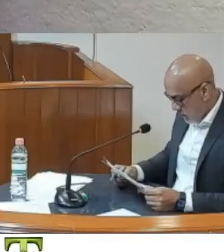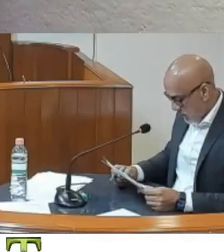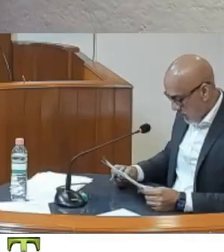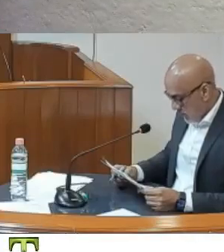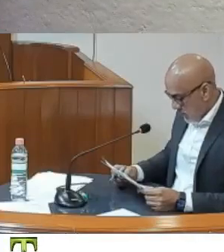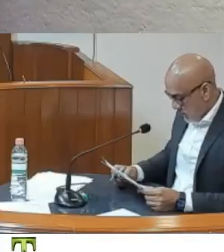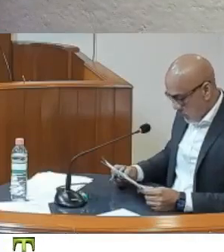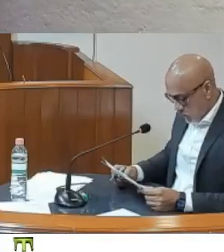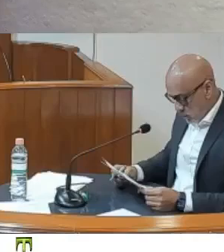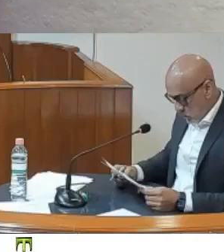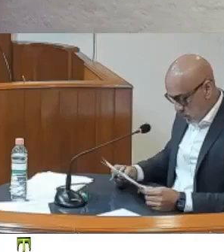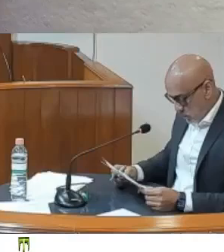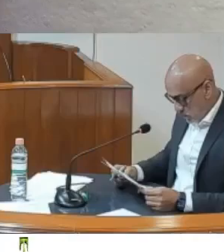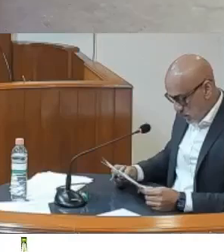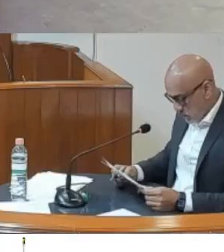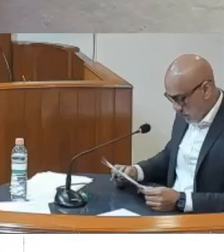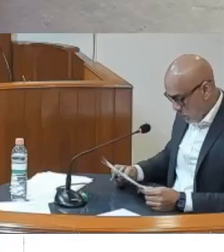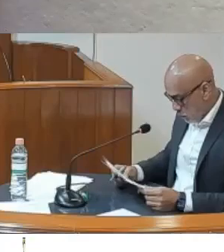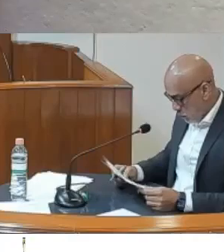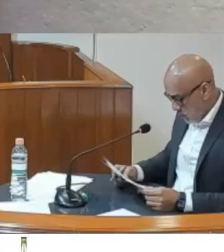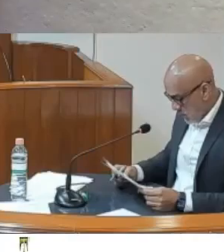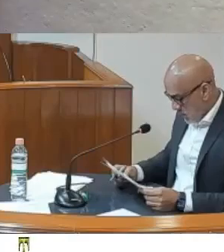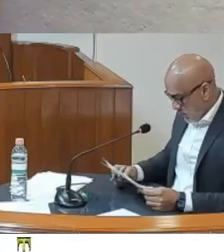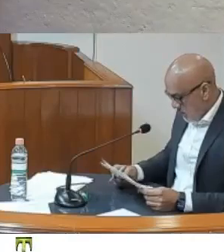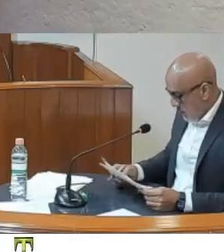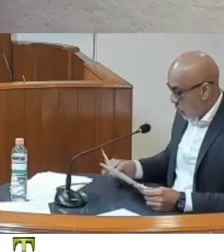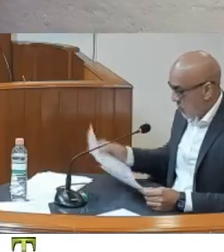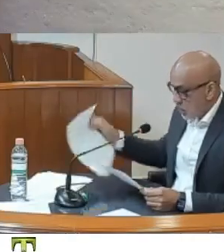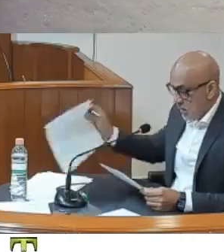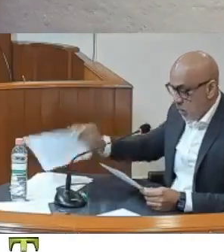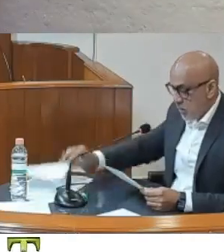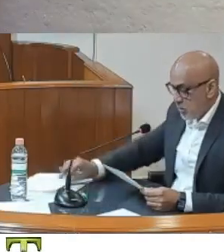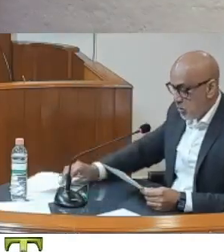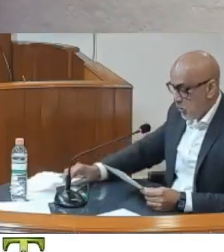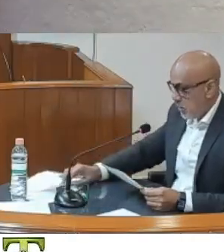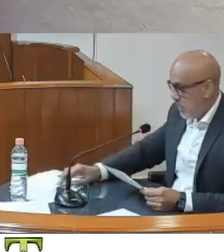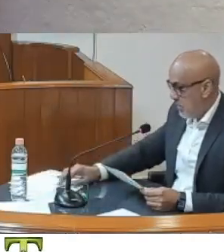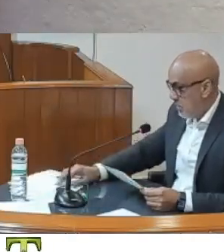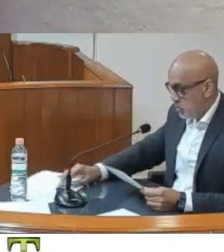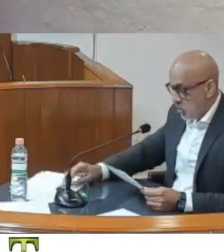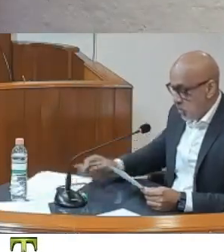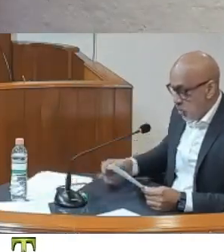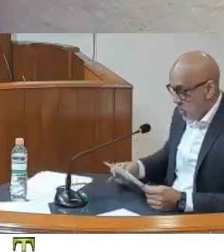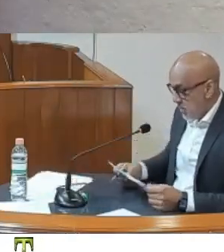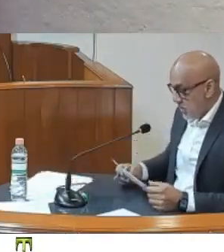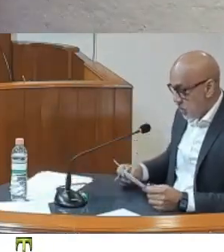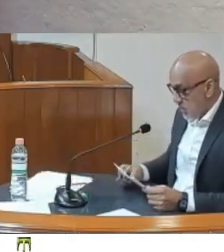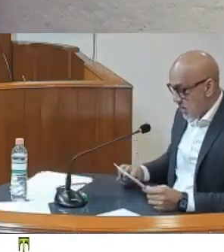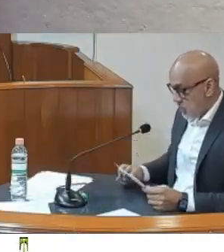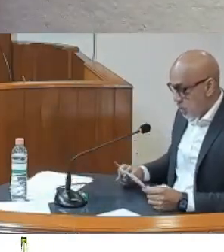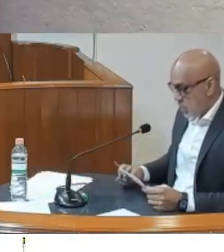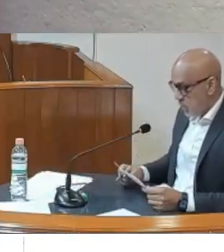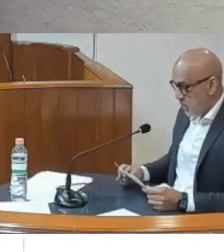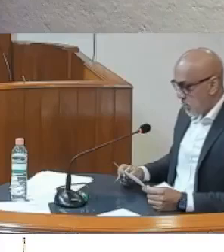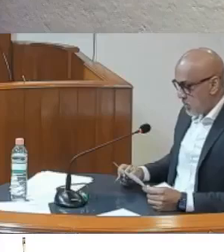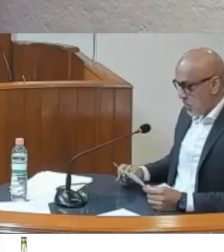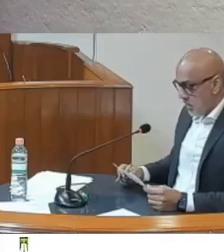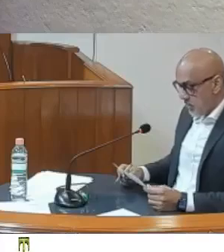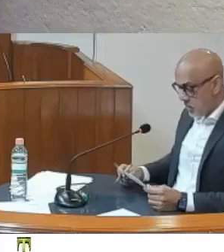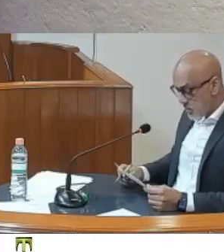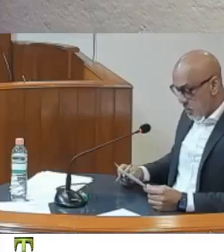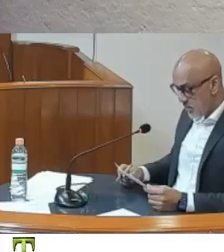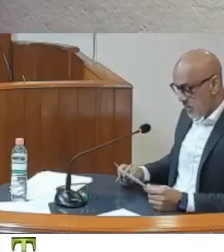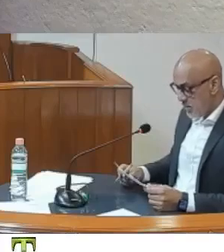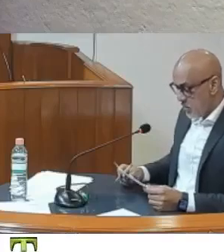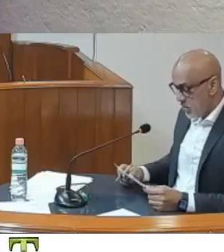los Libres, se expusieron los resultados de la consulta y se adoptaron acuerdos comunitarios orientados a su incorporación